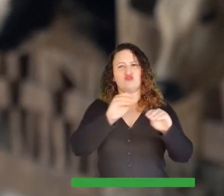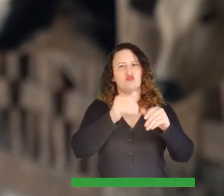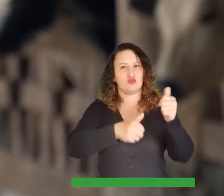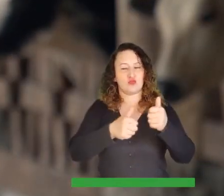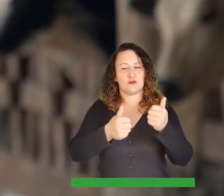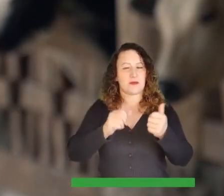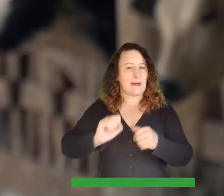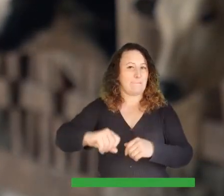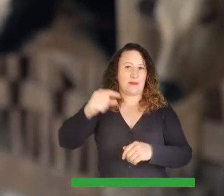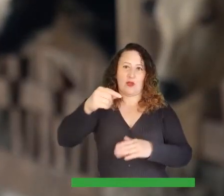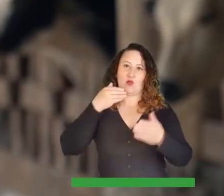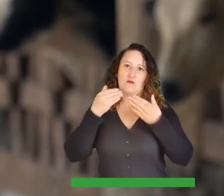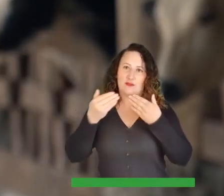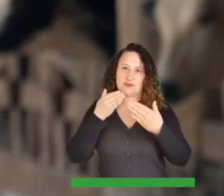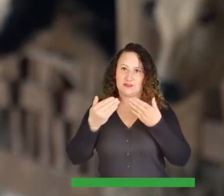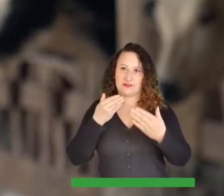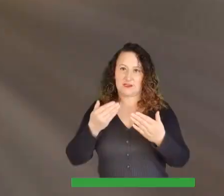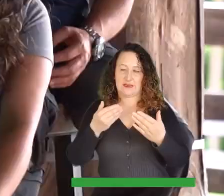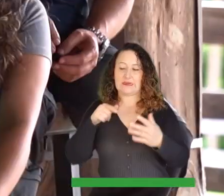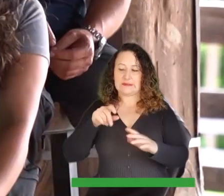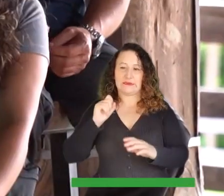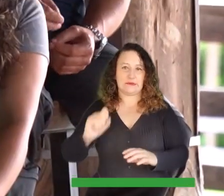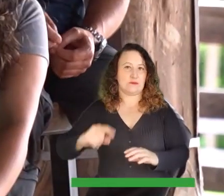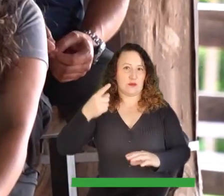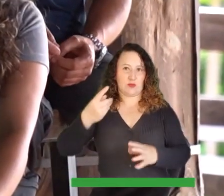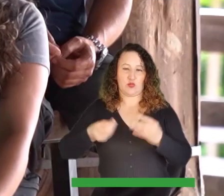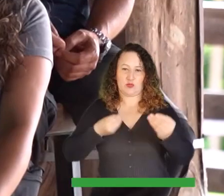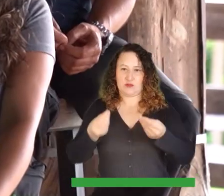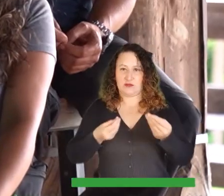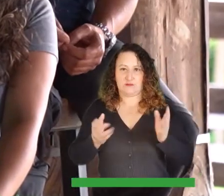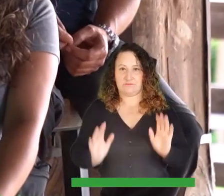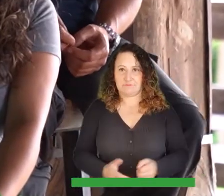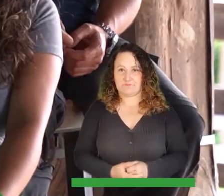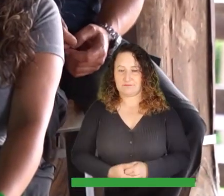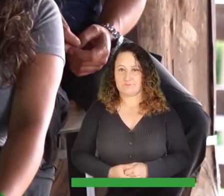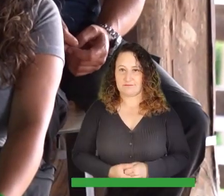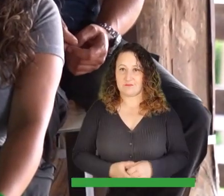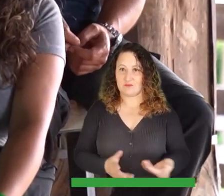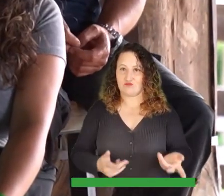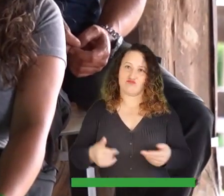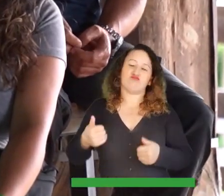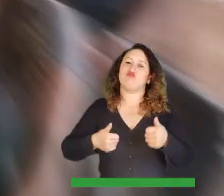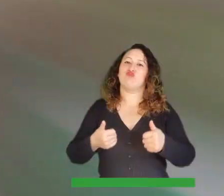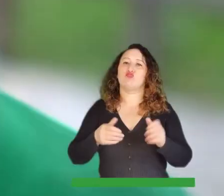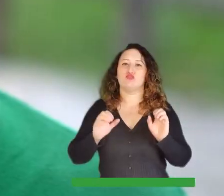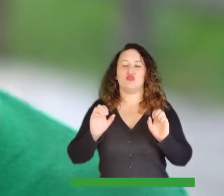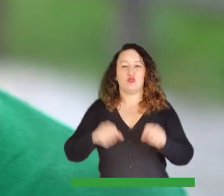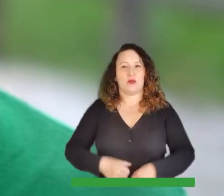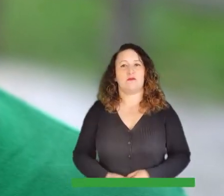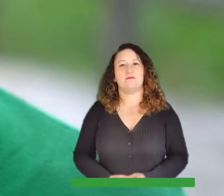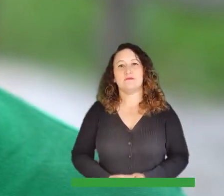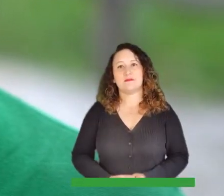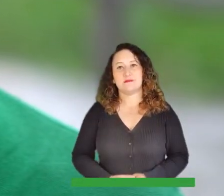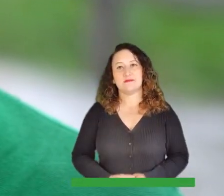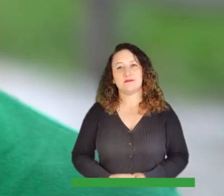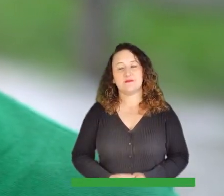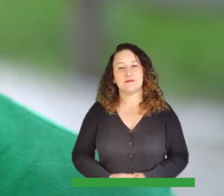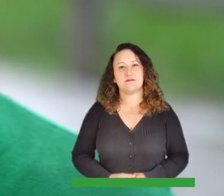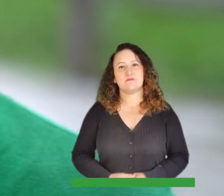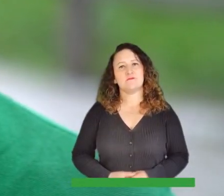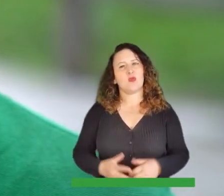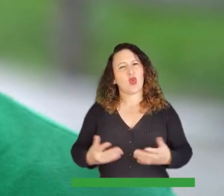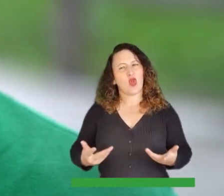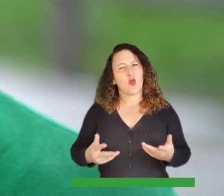tenerse confianza, y eso es lo primero que uno tiene que hacer para ser un buen extensionista. Es esa forma de